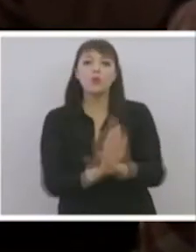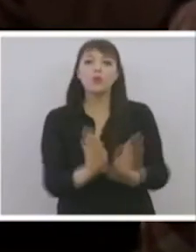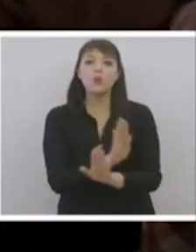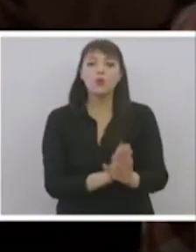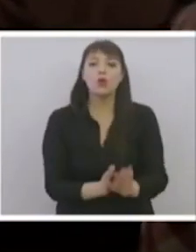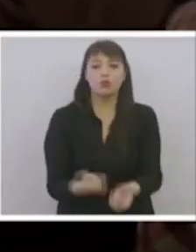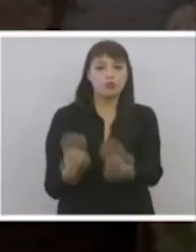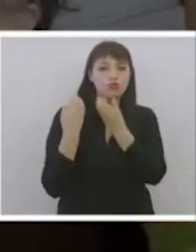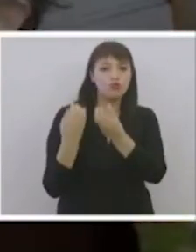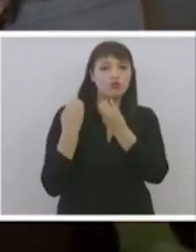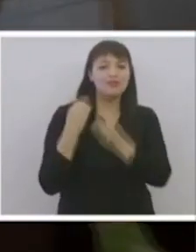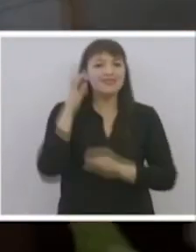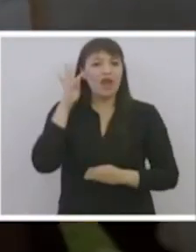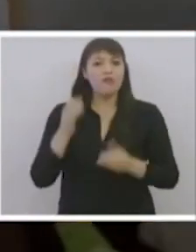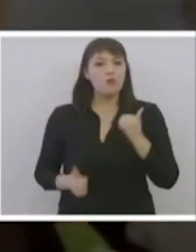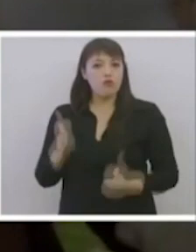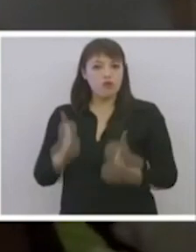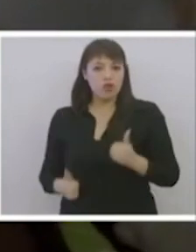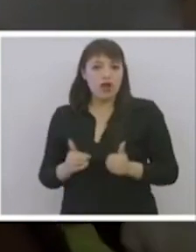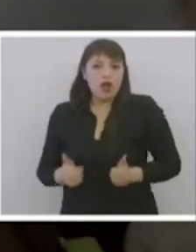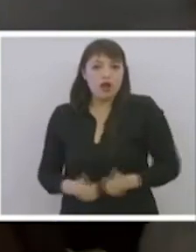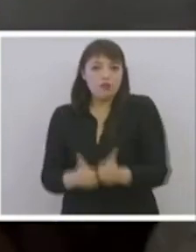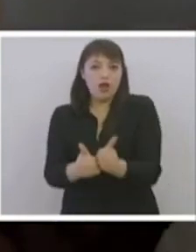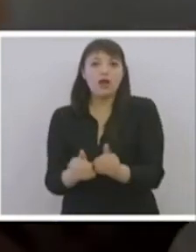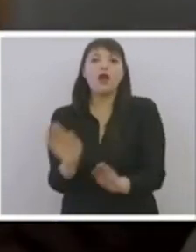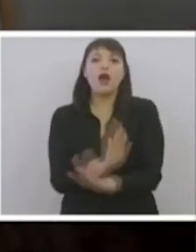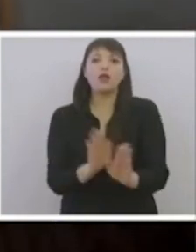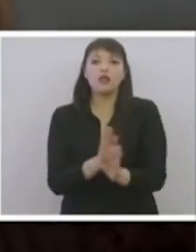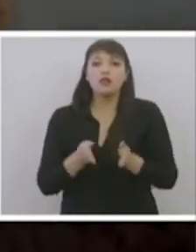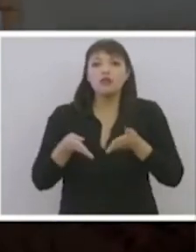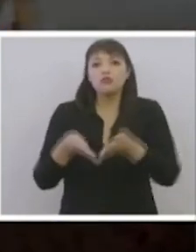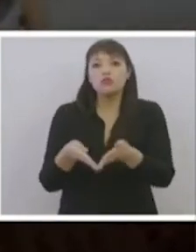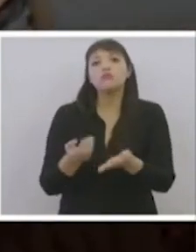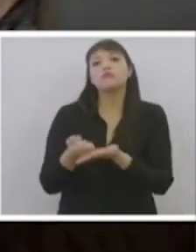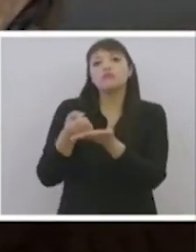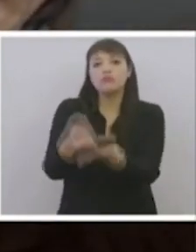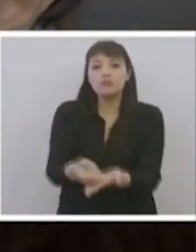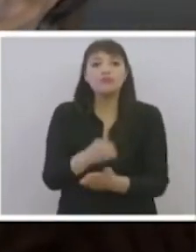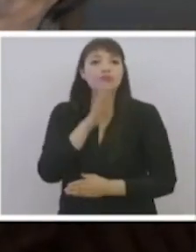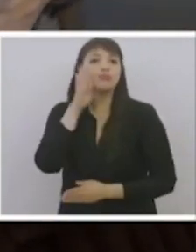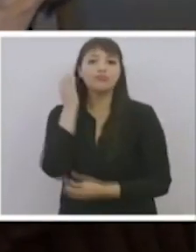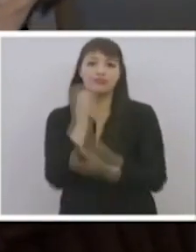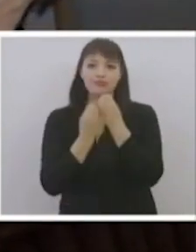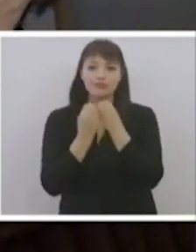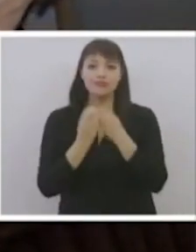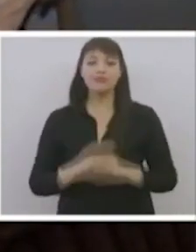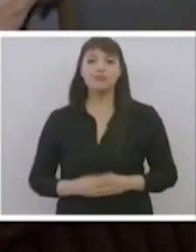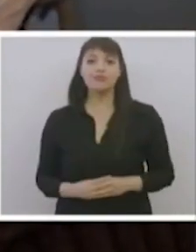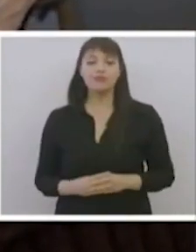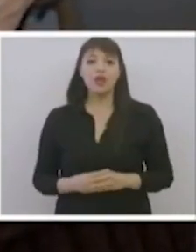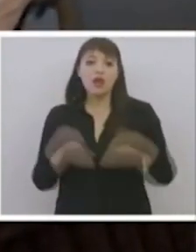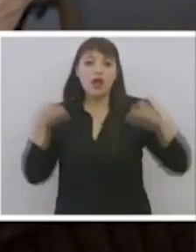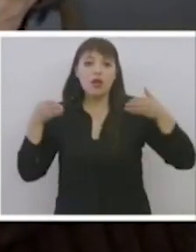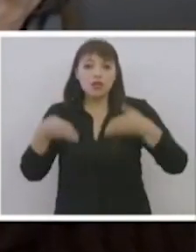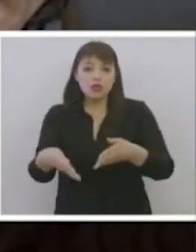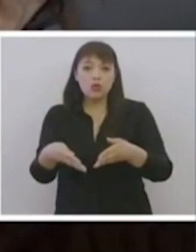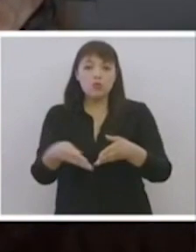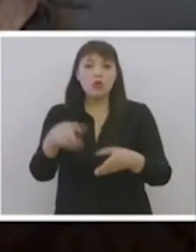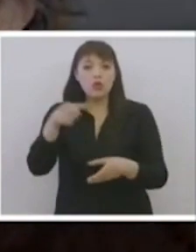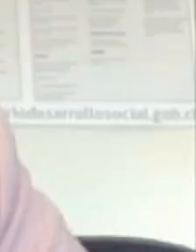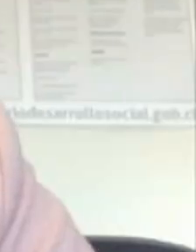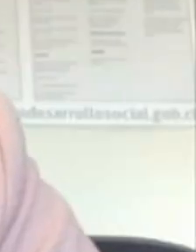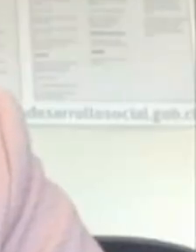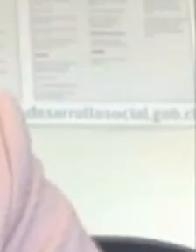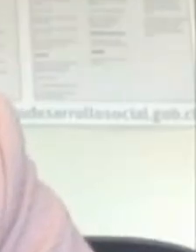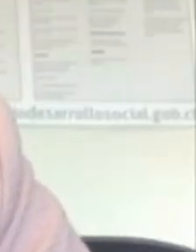donde también se hace un llamado a la ciudadanía a poder hacerse parte dentro de los distintos espacios. Ahora,